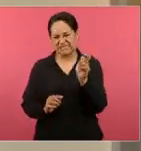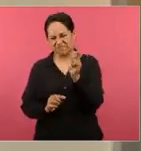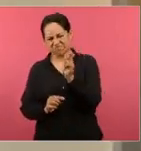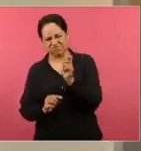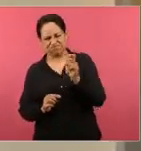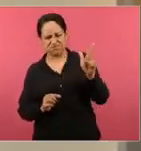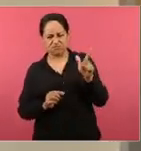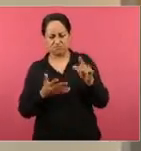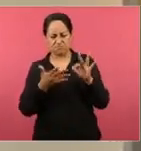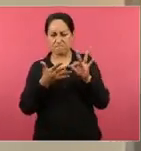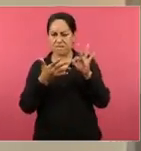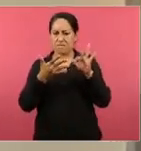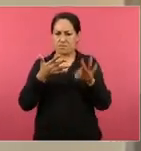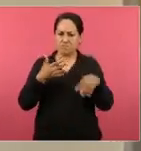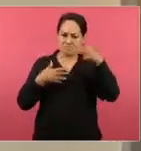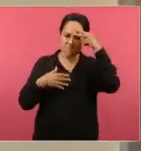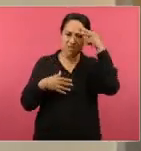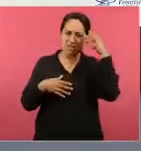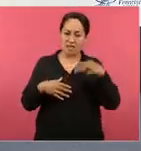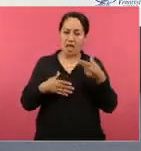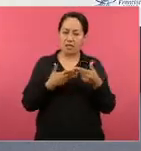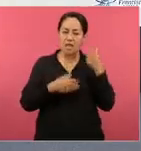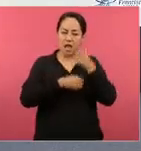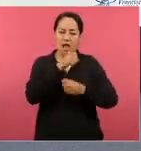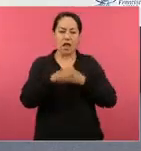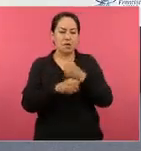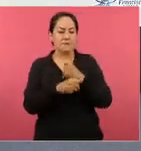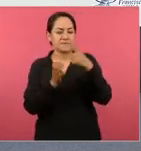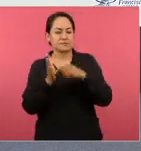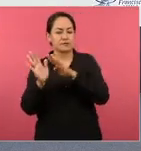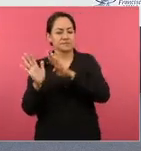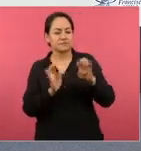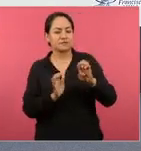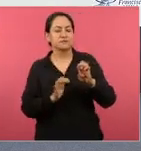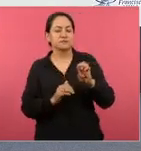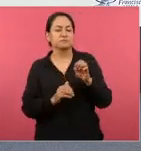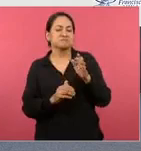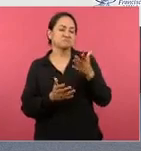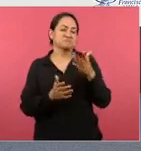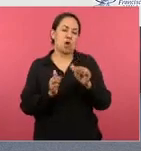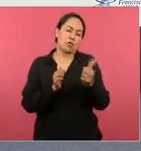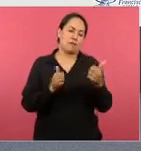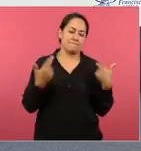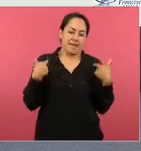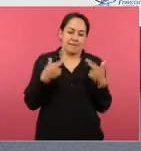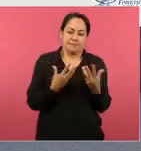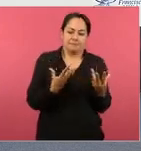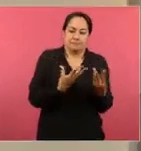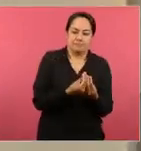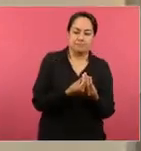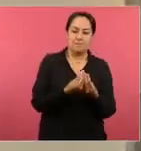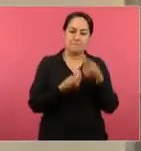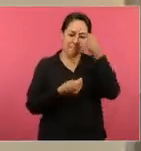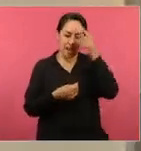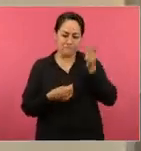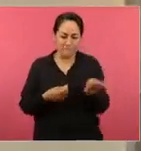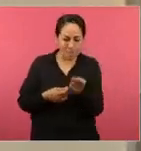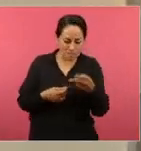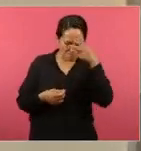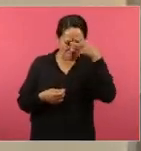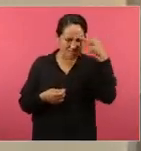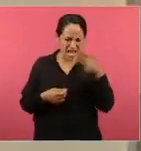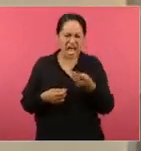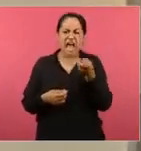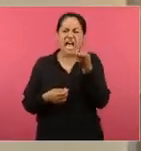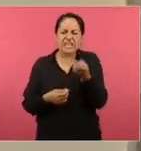pedagogos mexicanos del siglo pasado, que junto con él y otros construyeron la Escuela Rural Mexicana. Y esto representa la